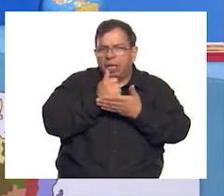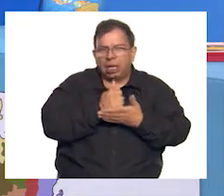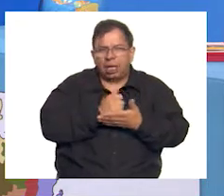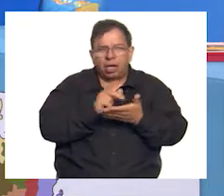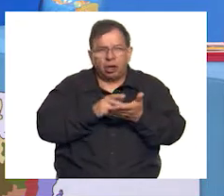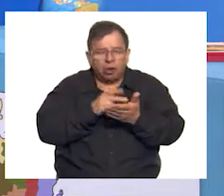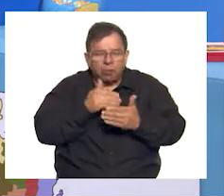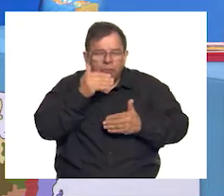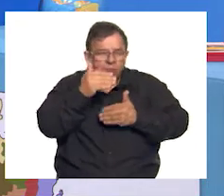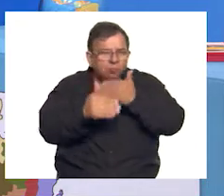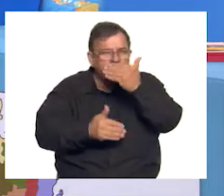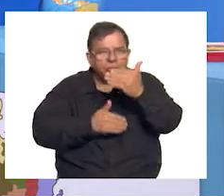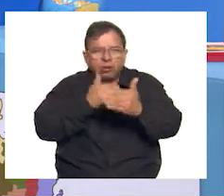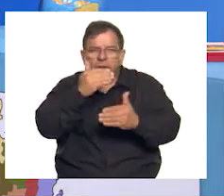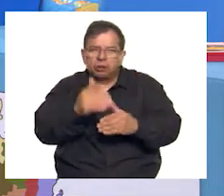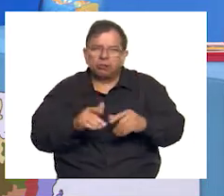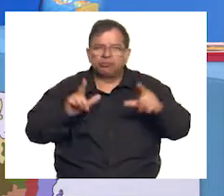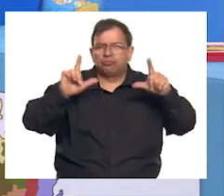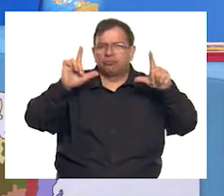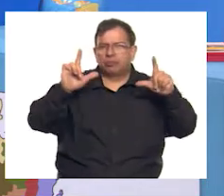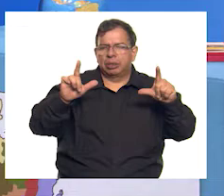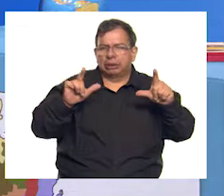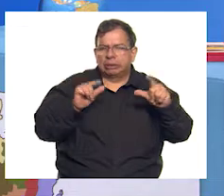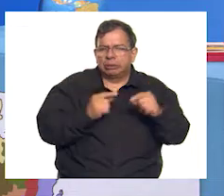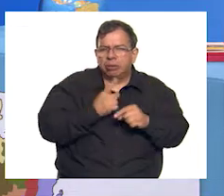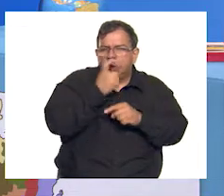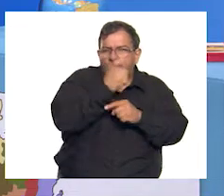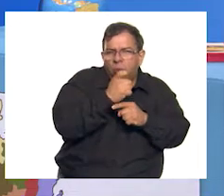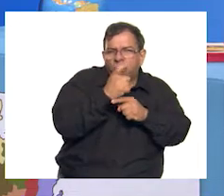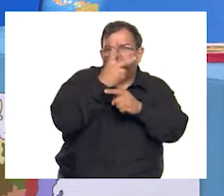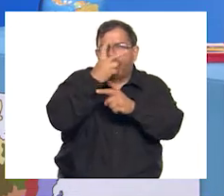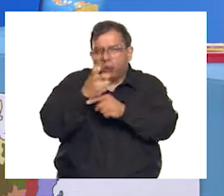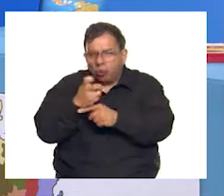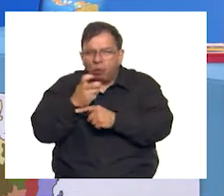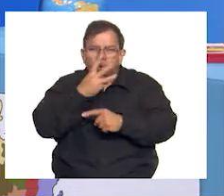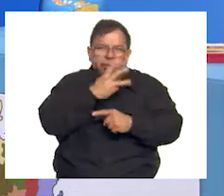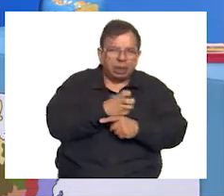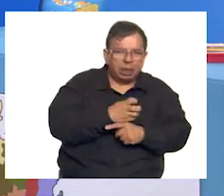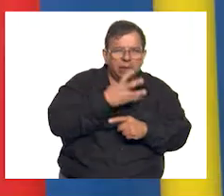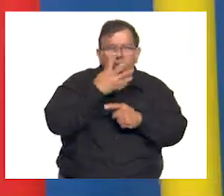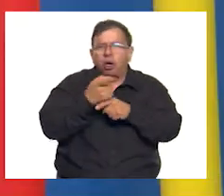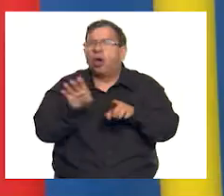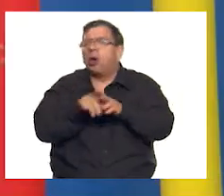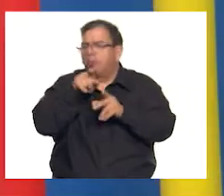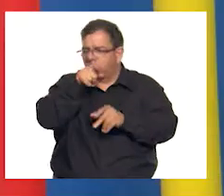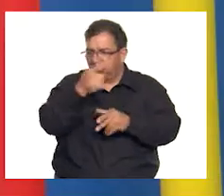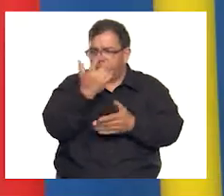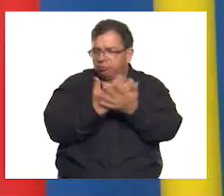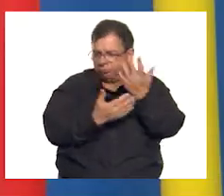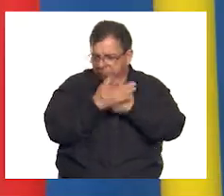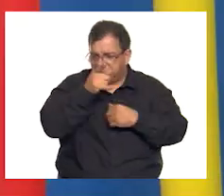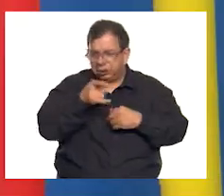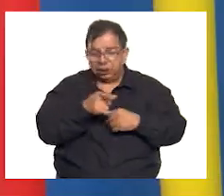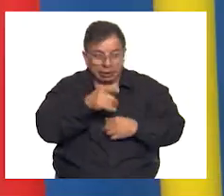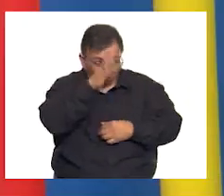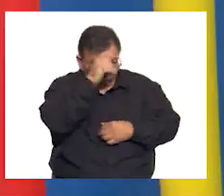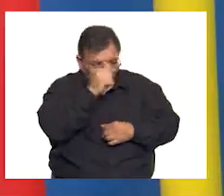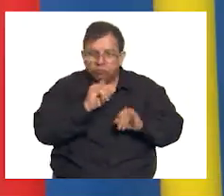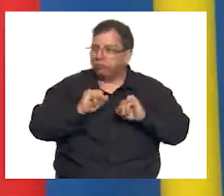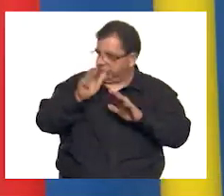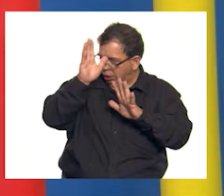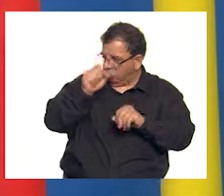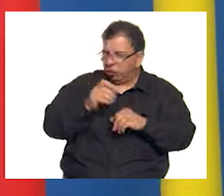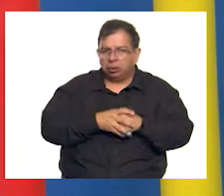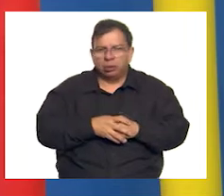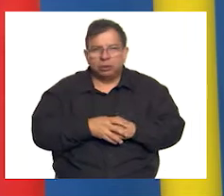reconstruir el proceso de elaboración mostrando paso a paso cómo lo hiciste, ¿de acuerdo? De acuerdísimo. De hecho, no creas,